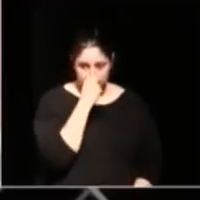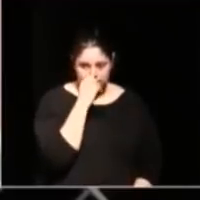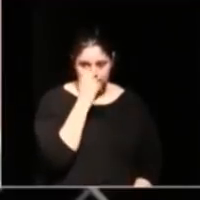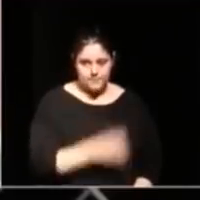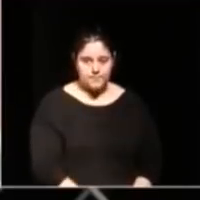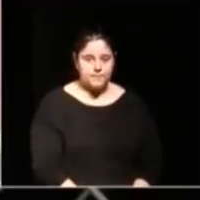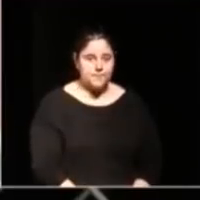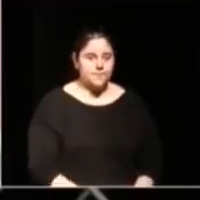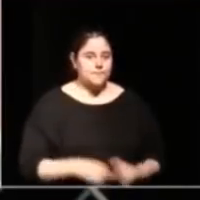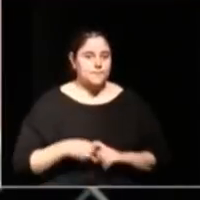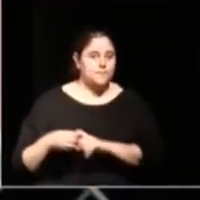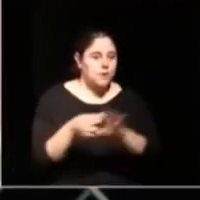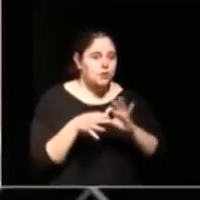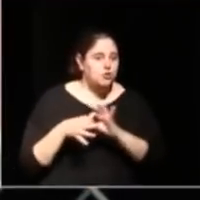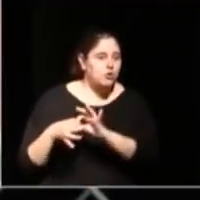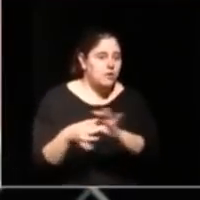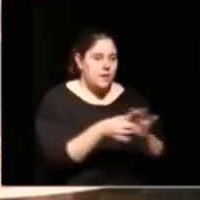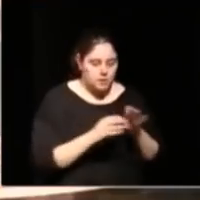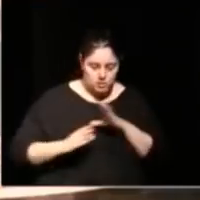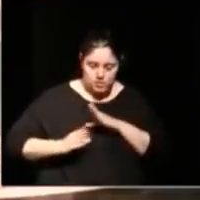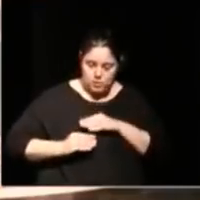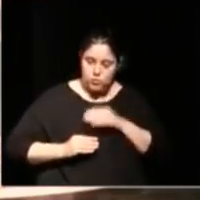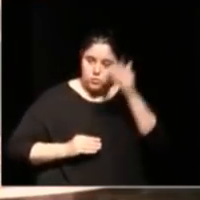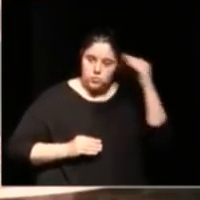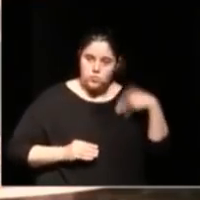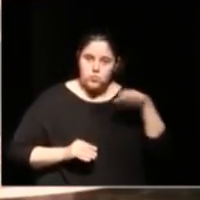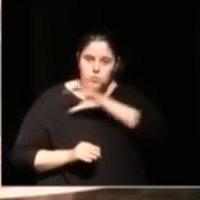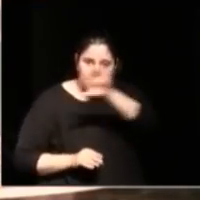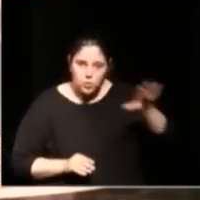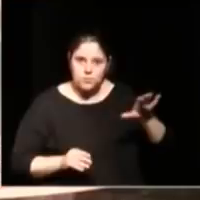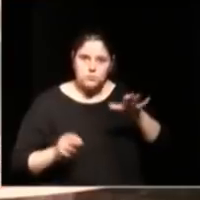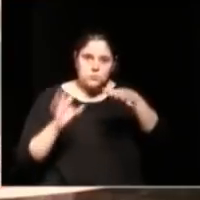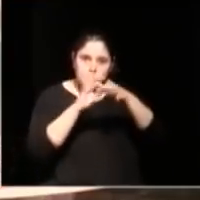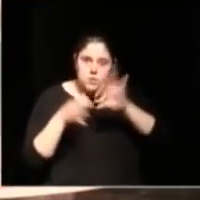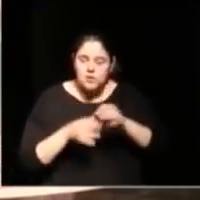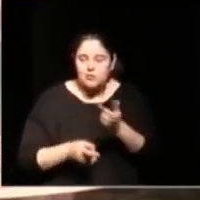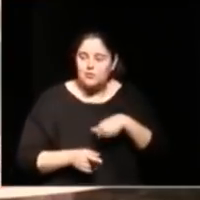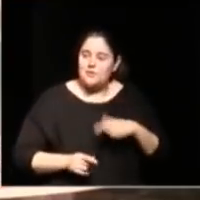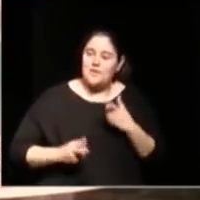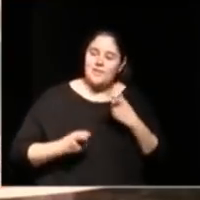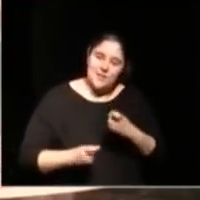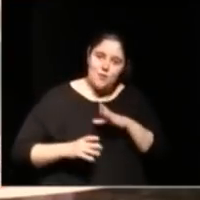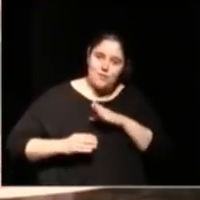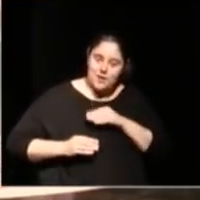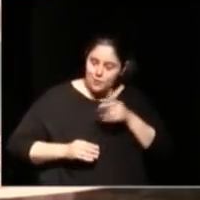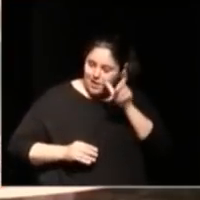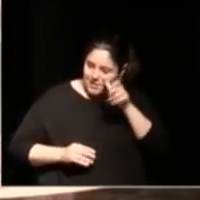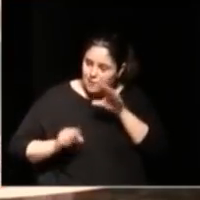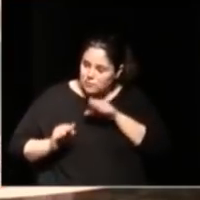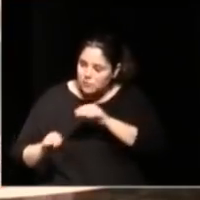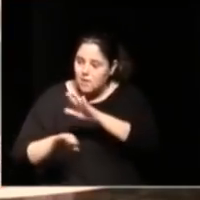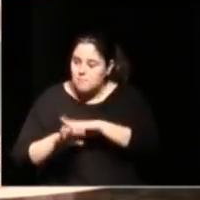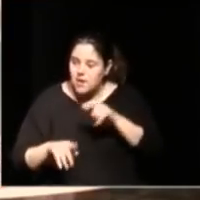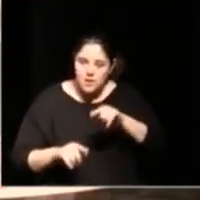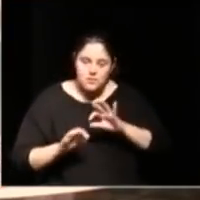La solidaridad es ternura entre los pueblos y necesitamos la ternura de Xavi para salir del bucle. Se